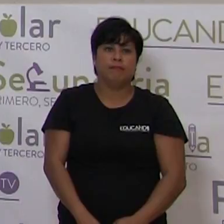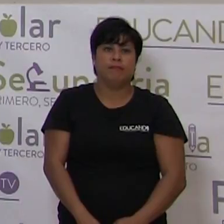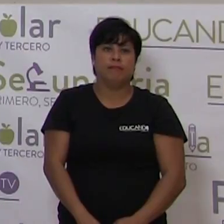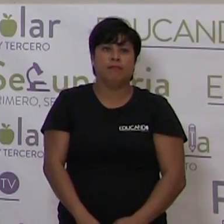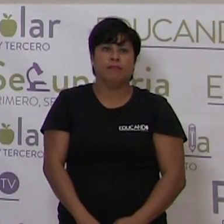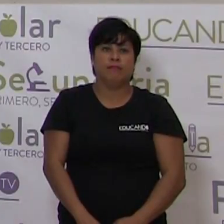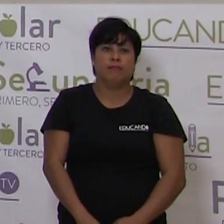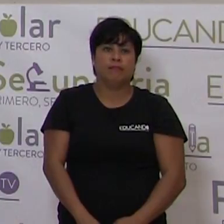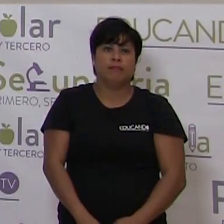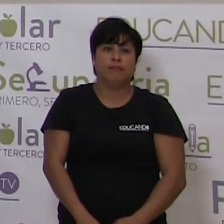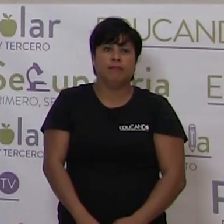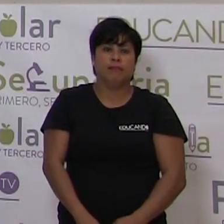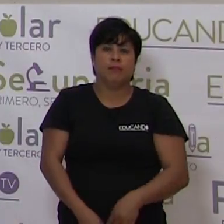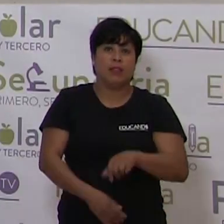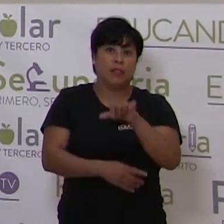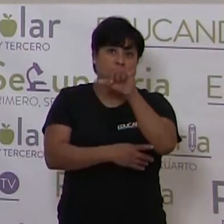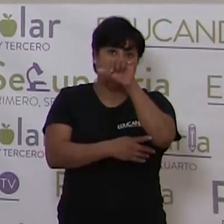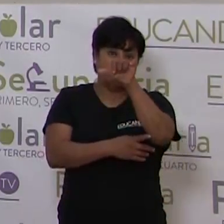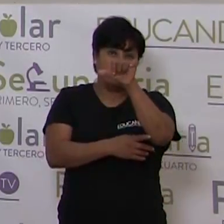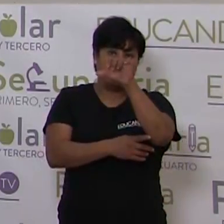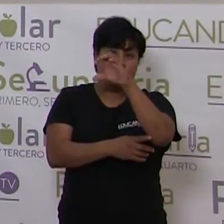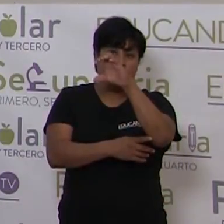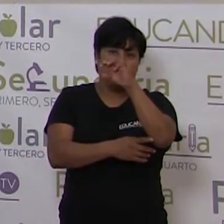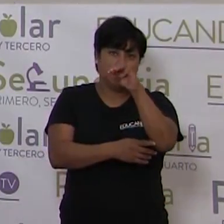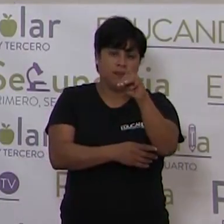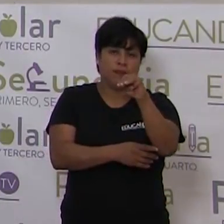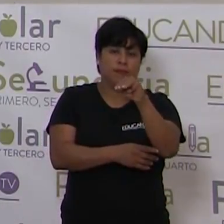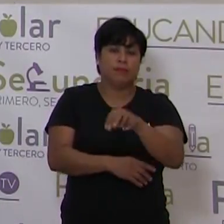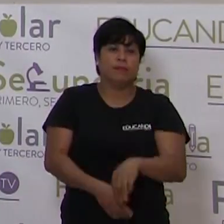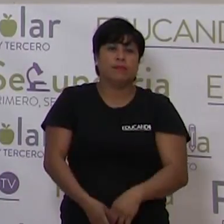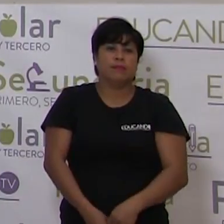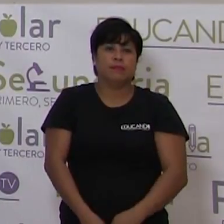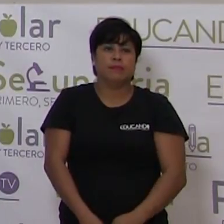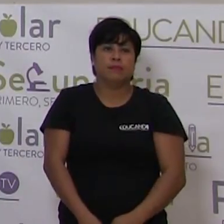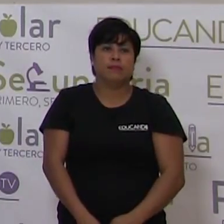aquí es 15, 16. 16.